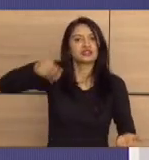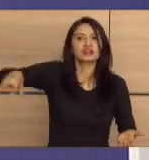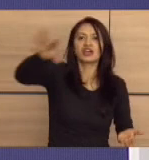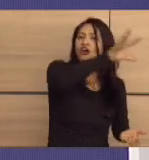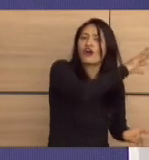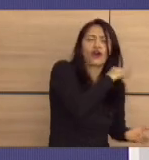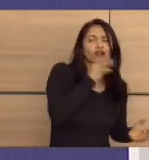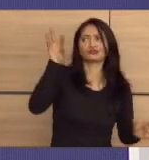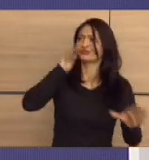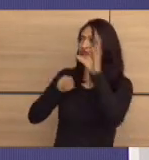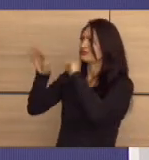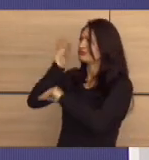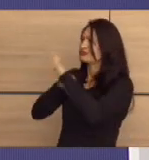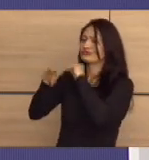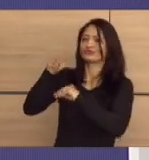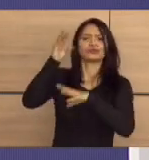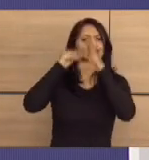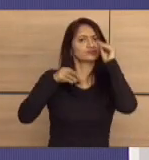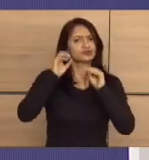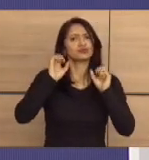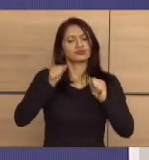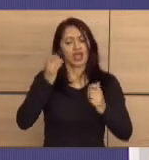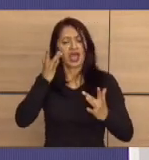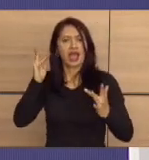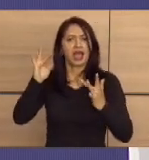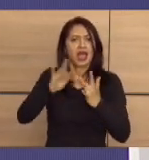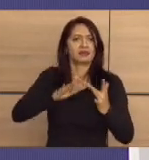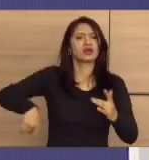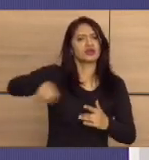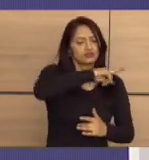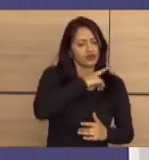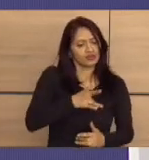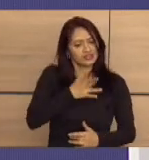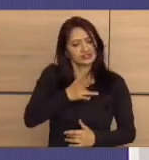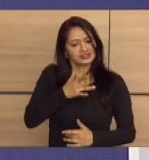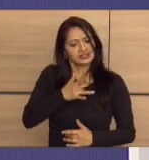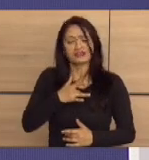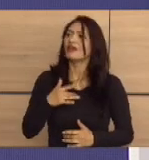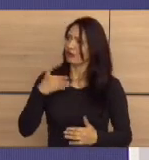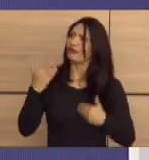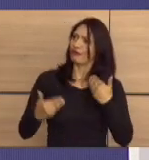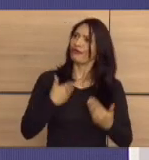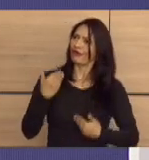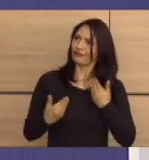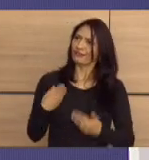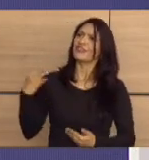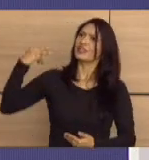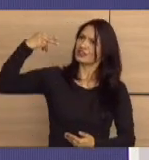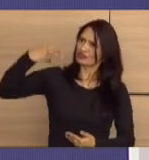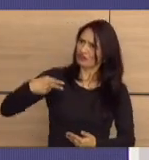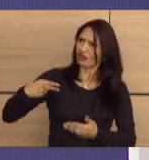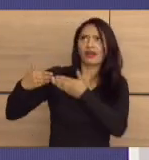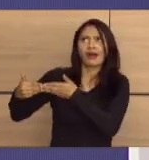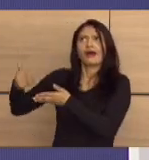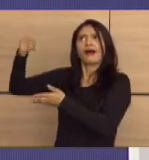historia que realmente aporte y que todos pudiéramos como que estar contentos de la historia en que hemos vivido